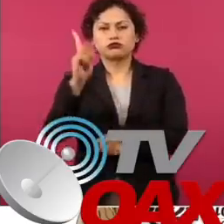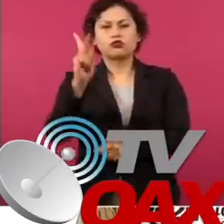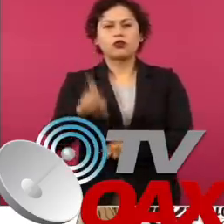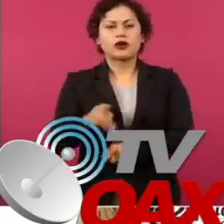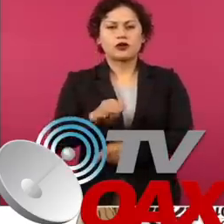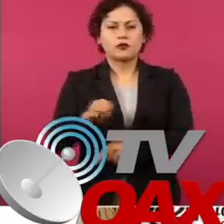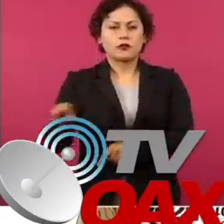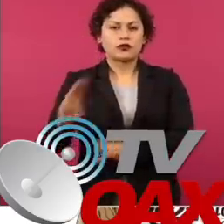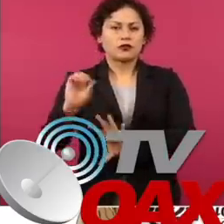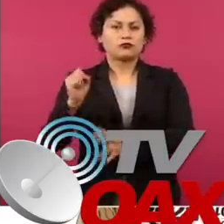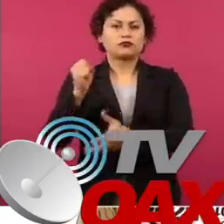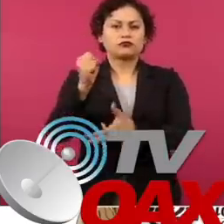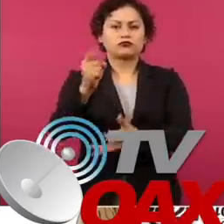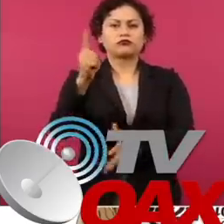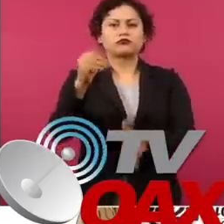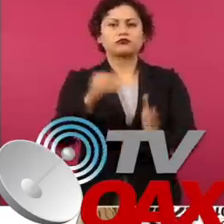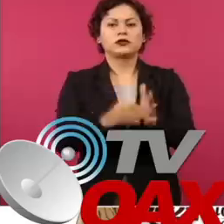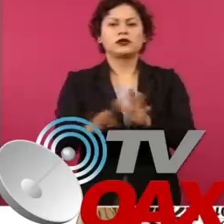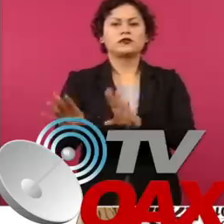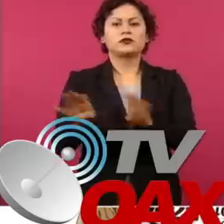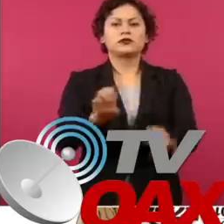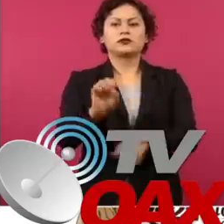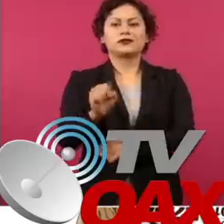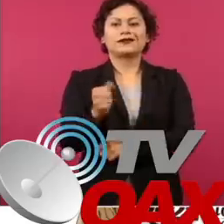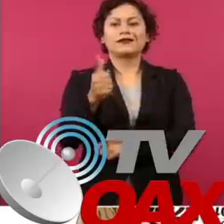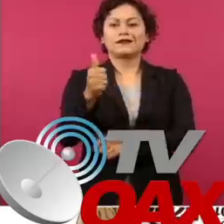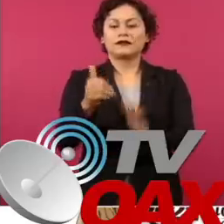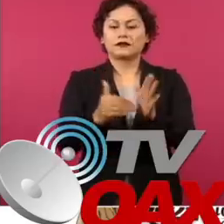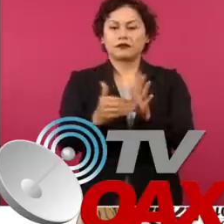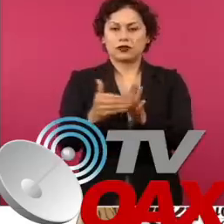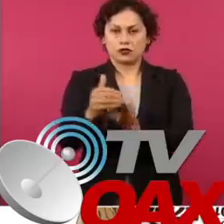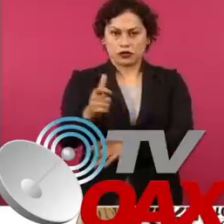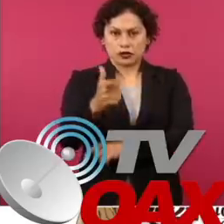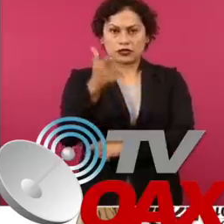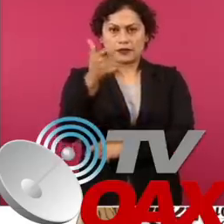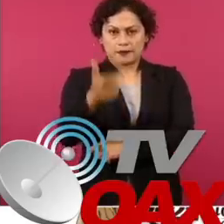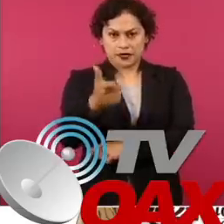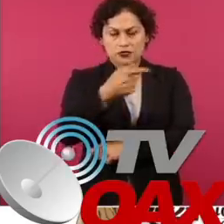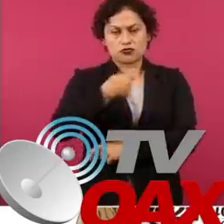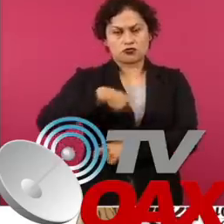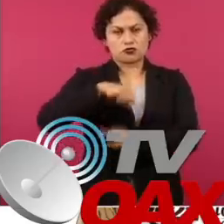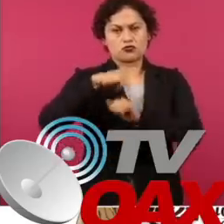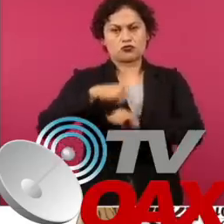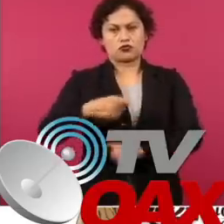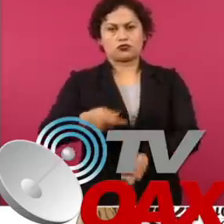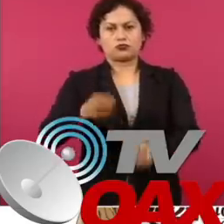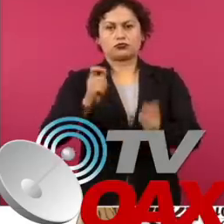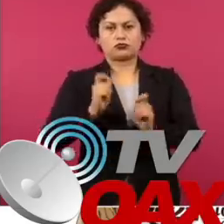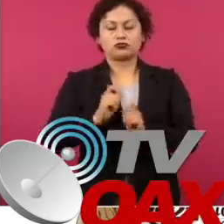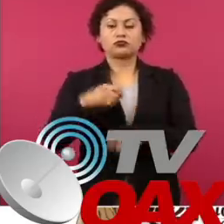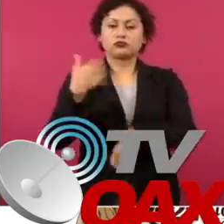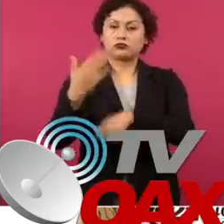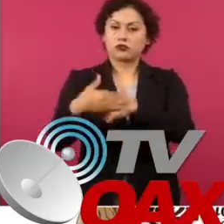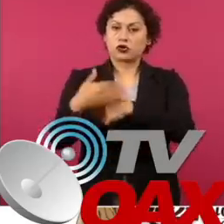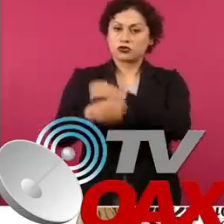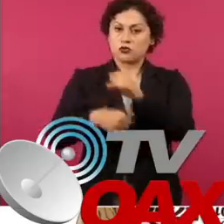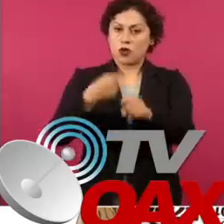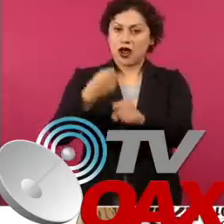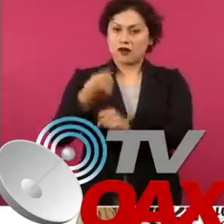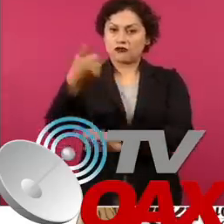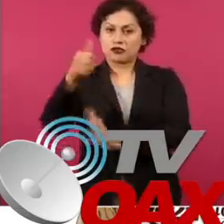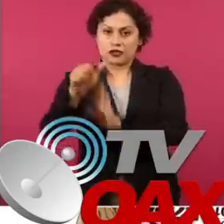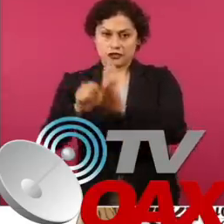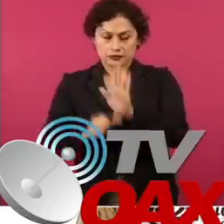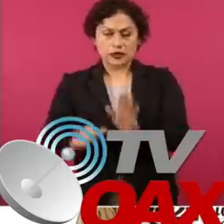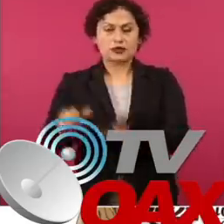de 1.966 millones de pesos y estarán concluidas hacia el segundo semestre del próximo año. Ahora entraré en